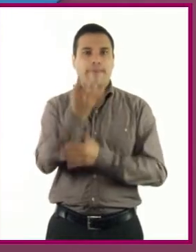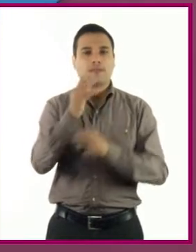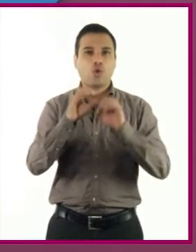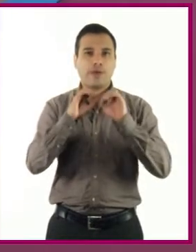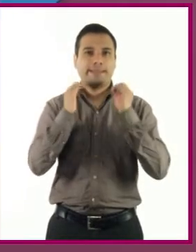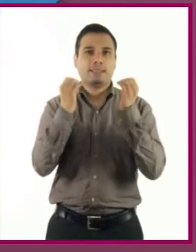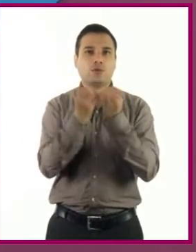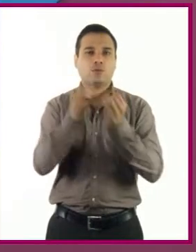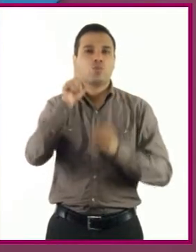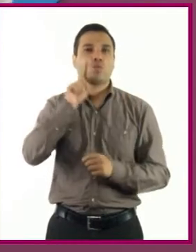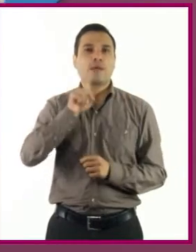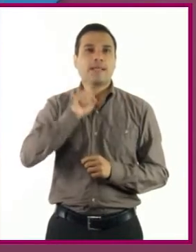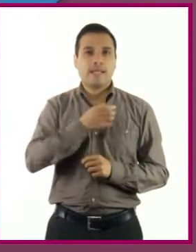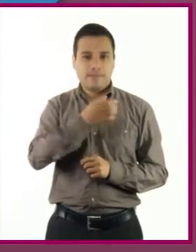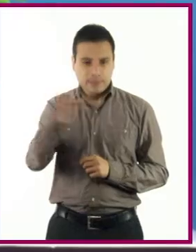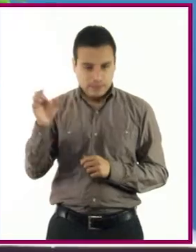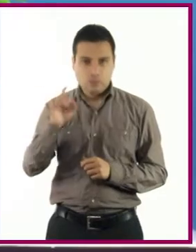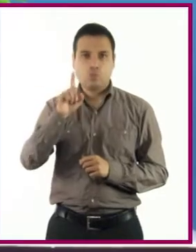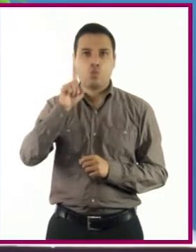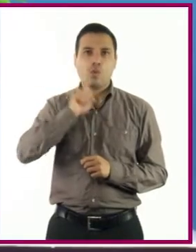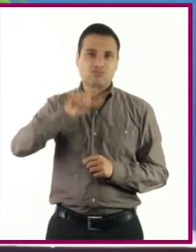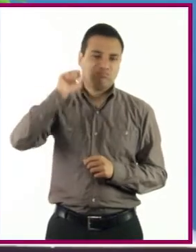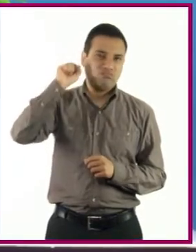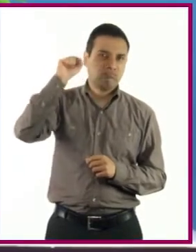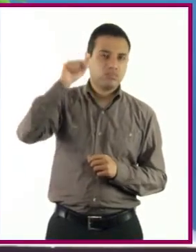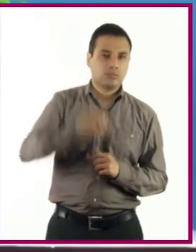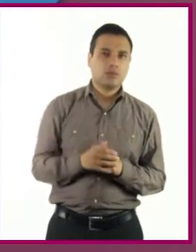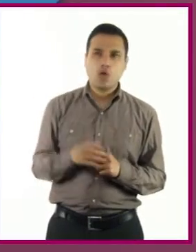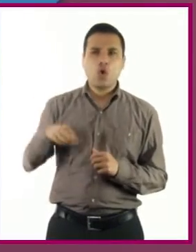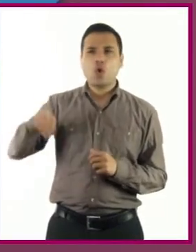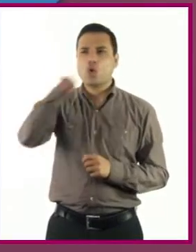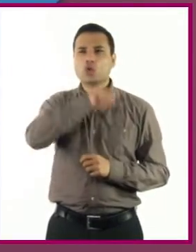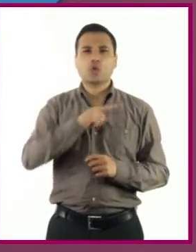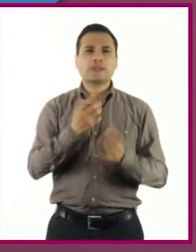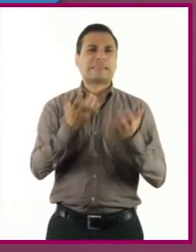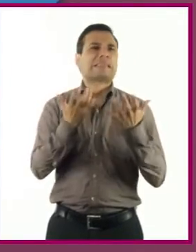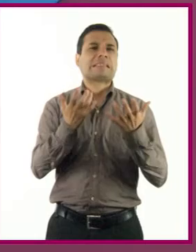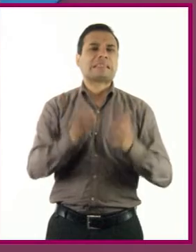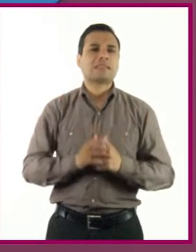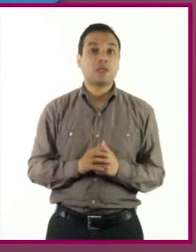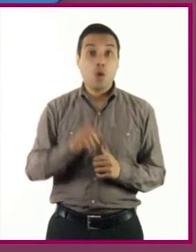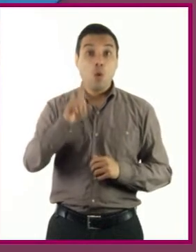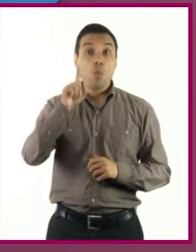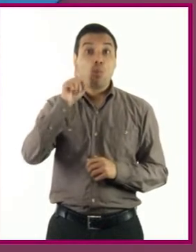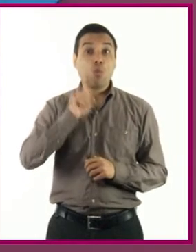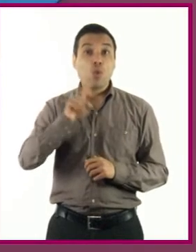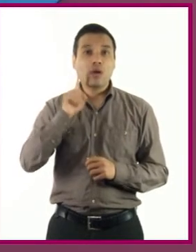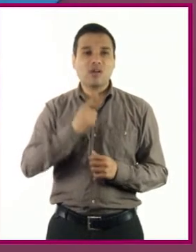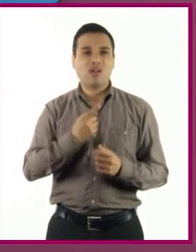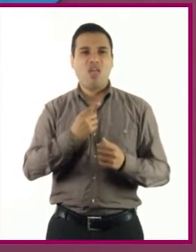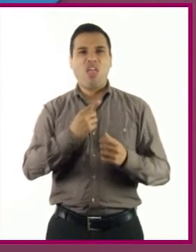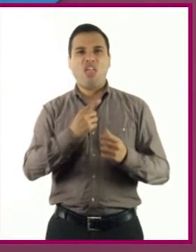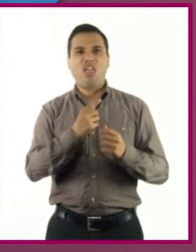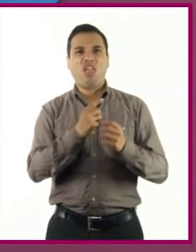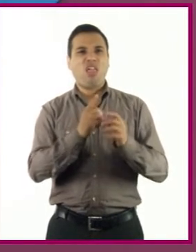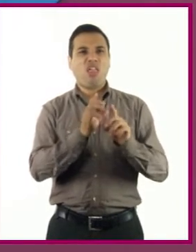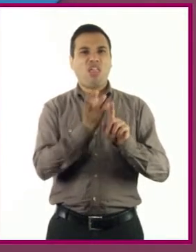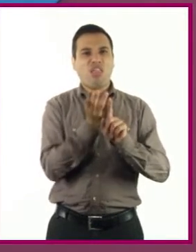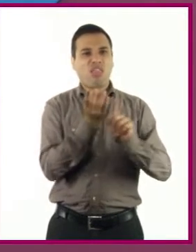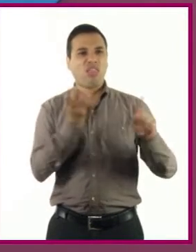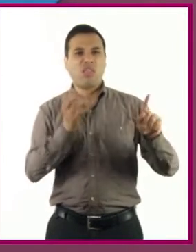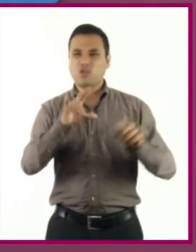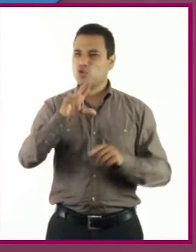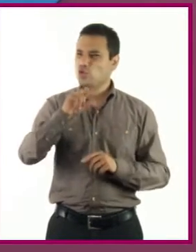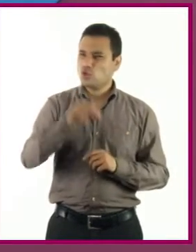campesinas y de resistencia femenina. Nuestro deseo era que las mujeres no fueran invisibles, que se reconocieran